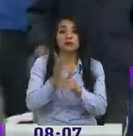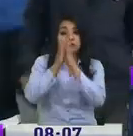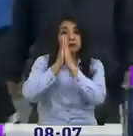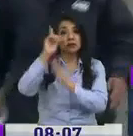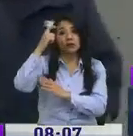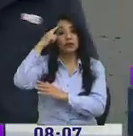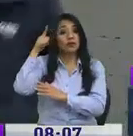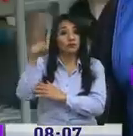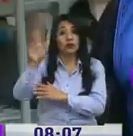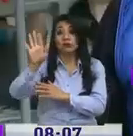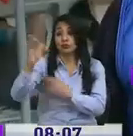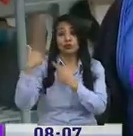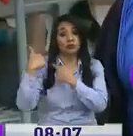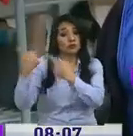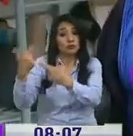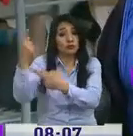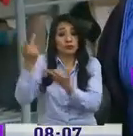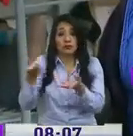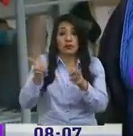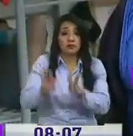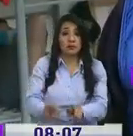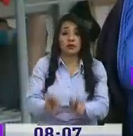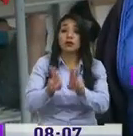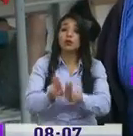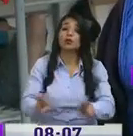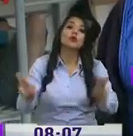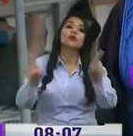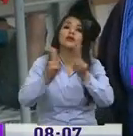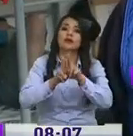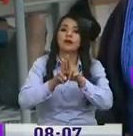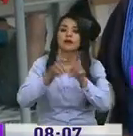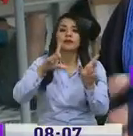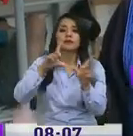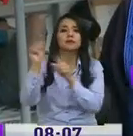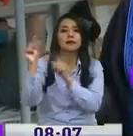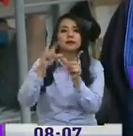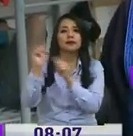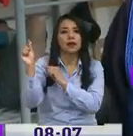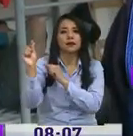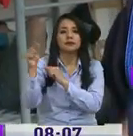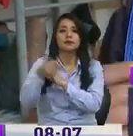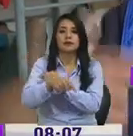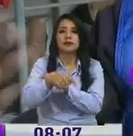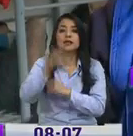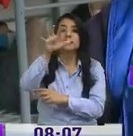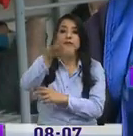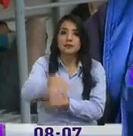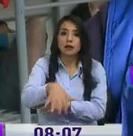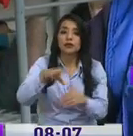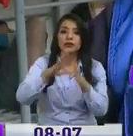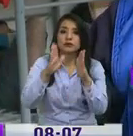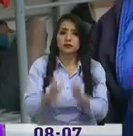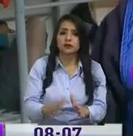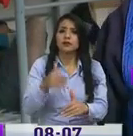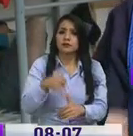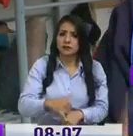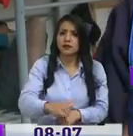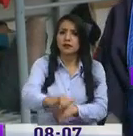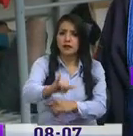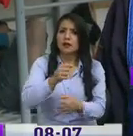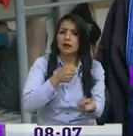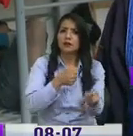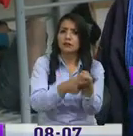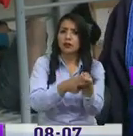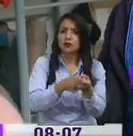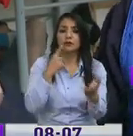de gobierno. A la unidad de movilidad humana de la Cancillería del Estado ecuatoriano, asumir los siguientes pasos, que quiere decir ver